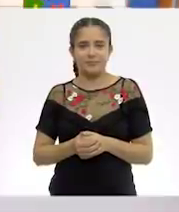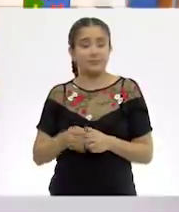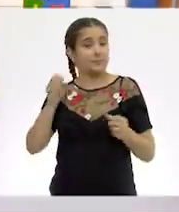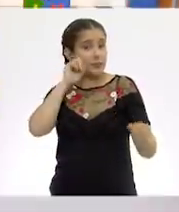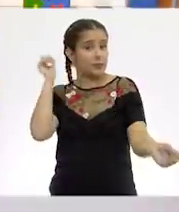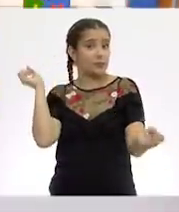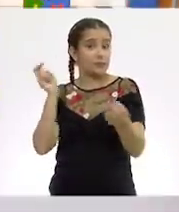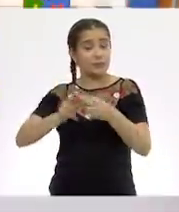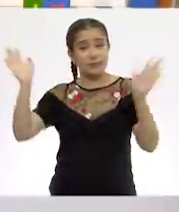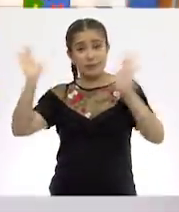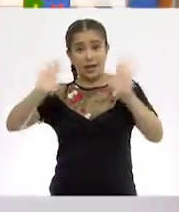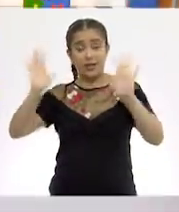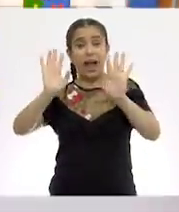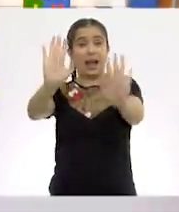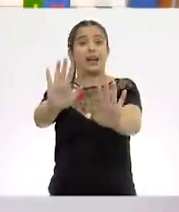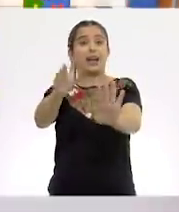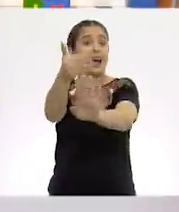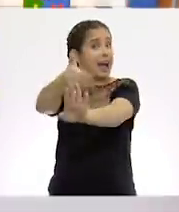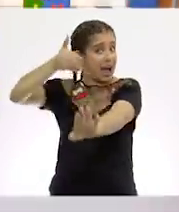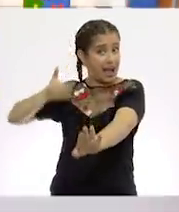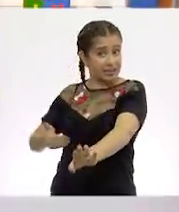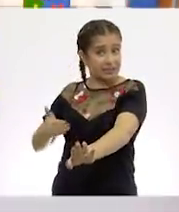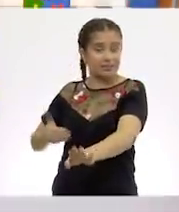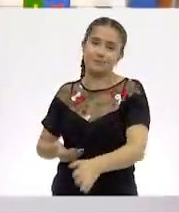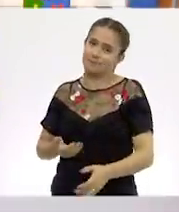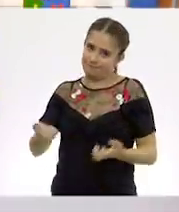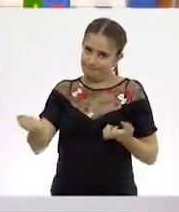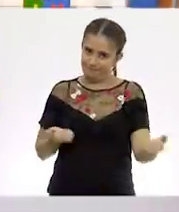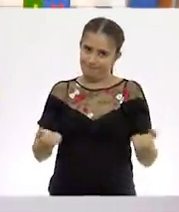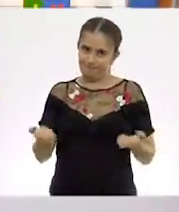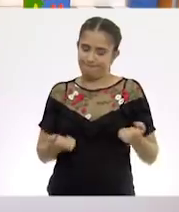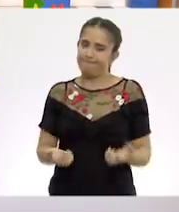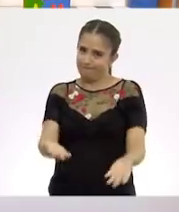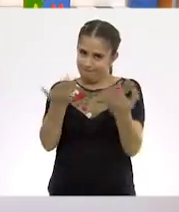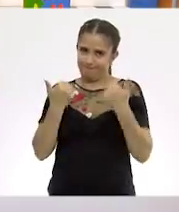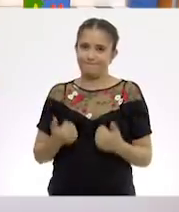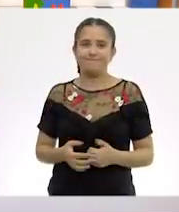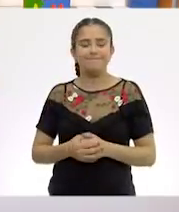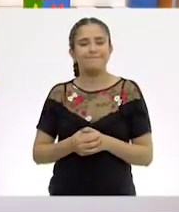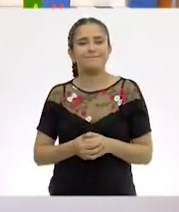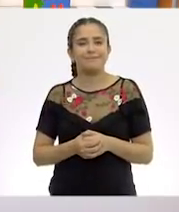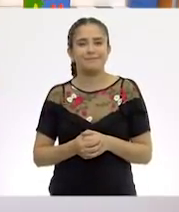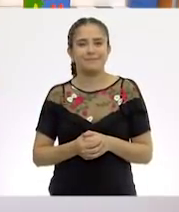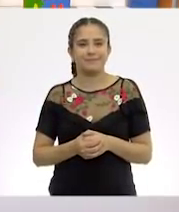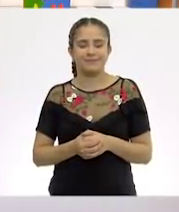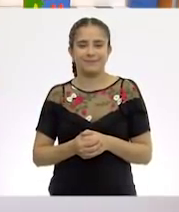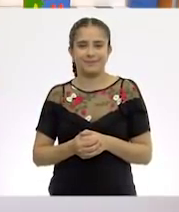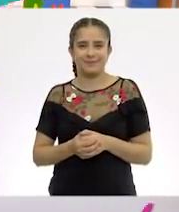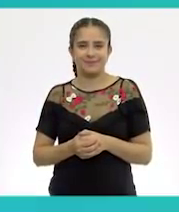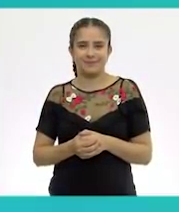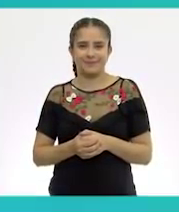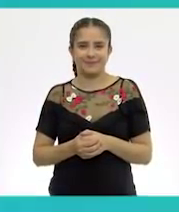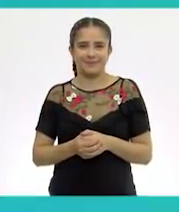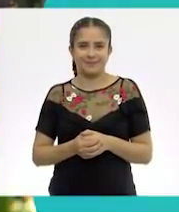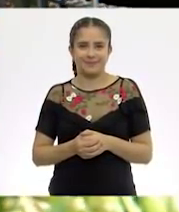Nos vemos hasta la próxima, pero hey, antes, pónganse de pie, vamos a movernos.